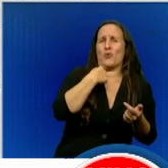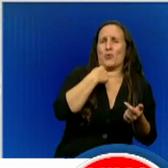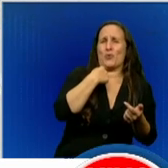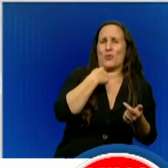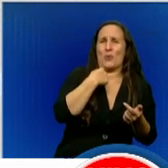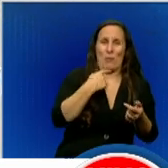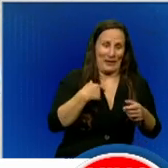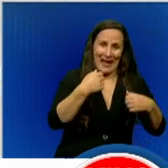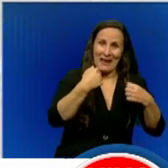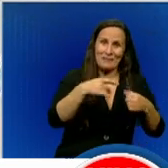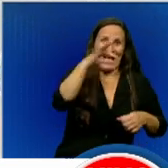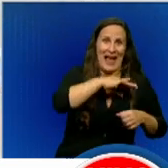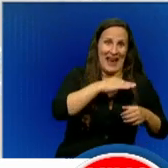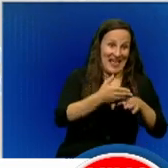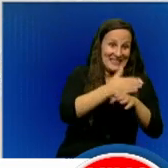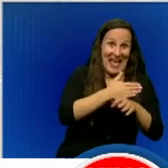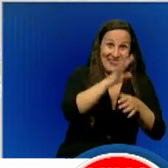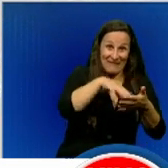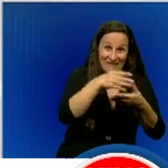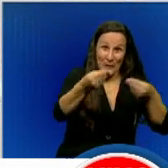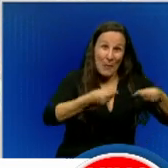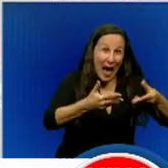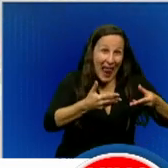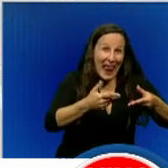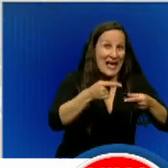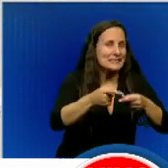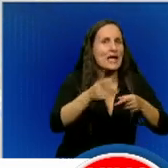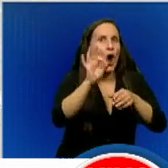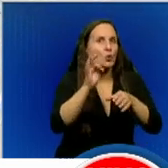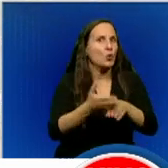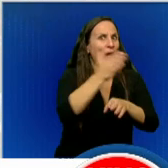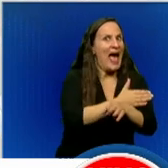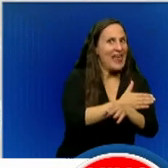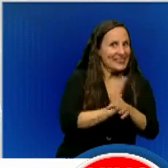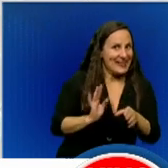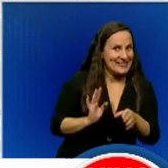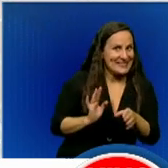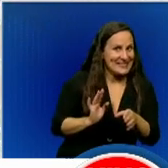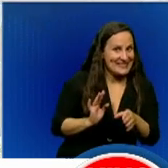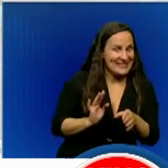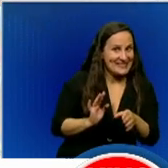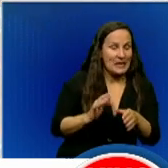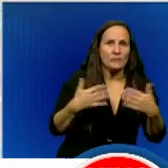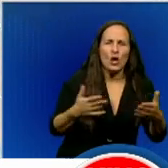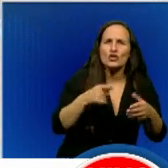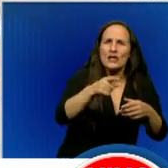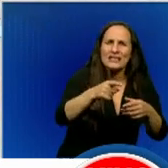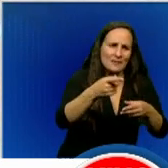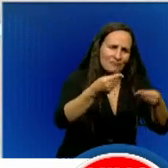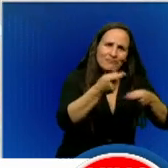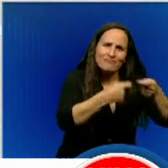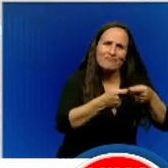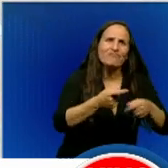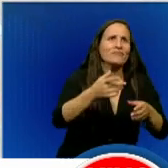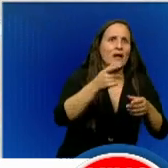de su ejercicio es anterior al mes de octubre de cada año de modo que si el ejercicio culmina el